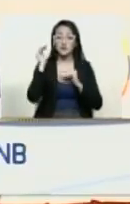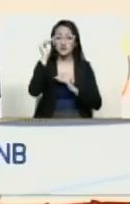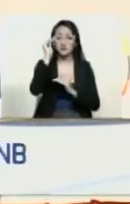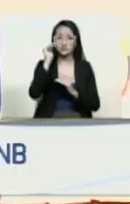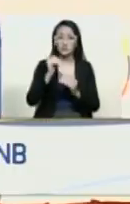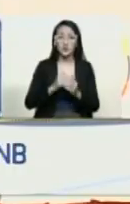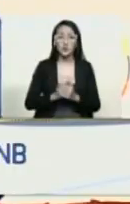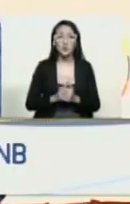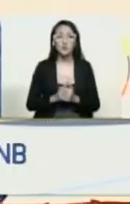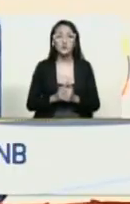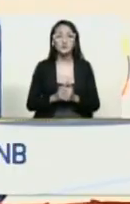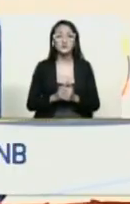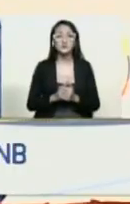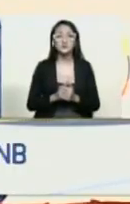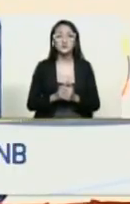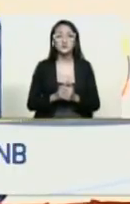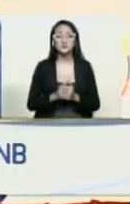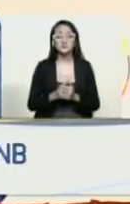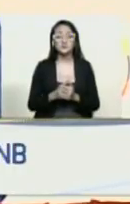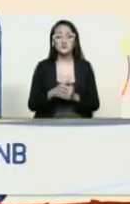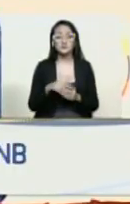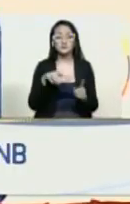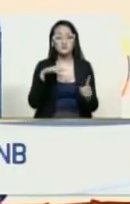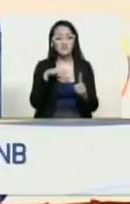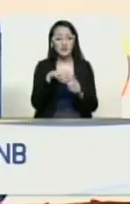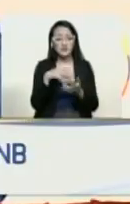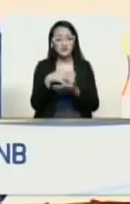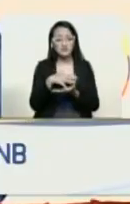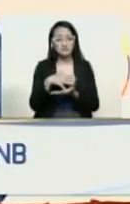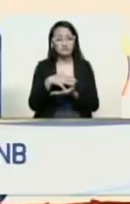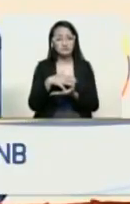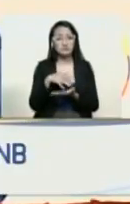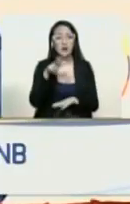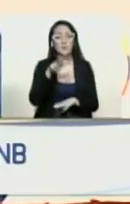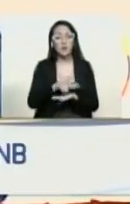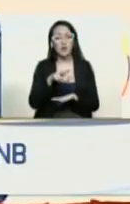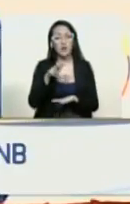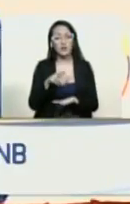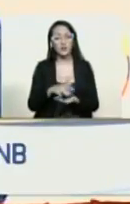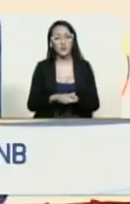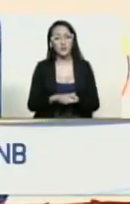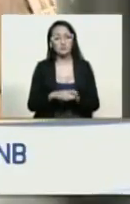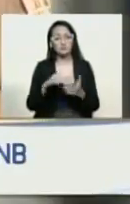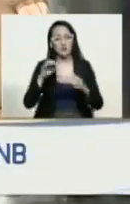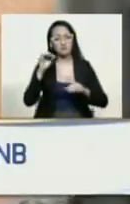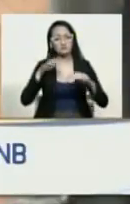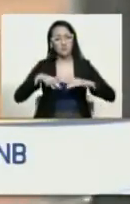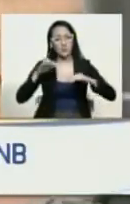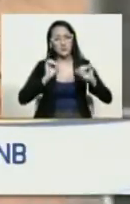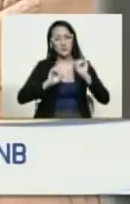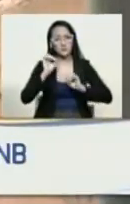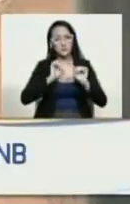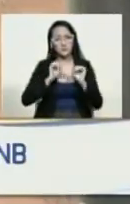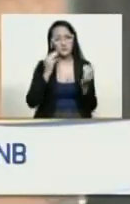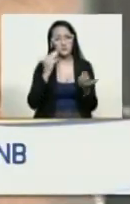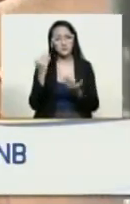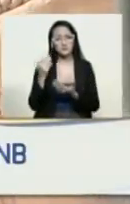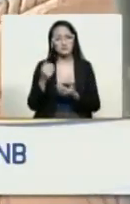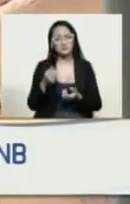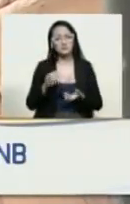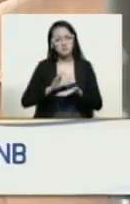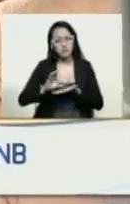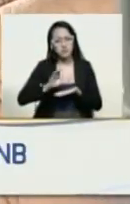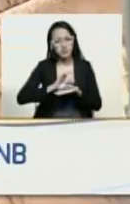atención de las áreas críticas en el país aprobado. Todos estos recursos para nuestro